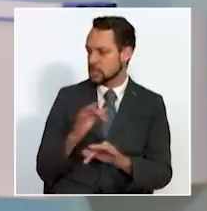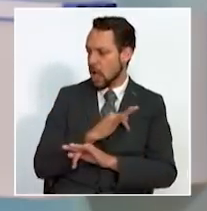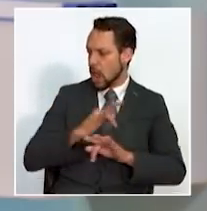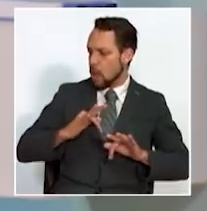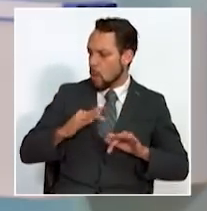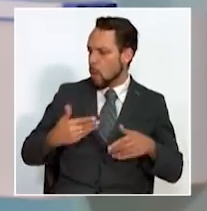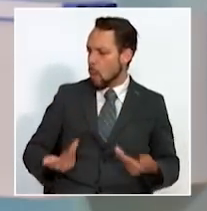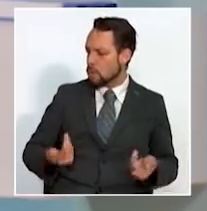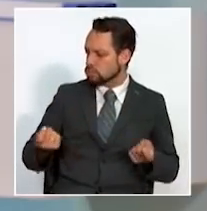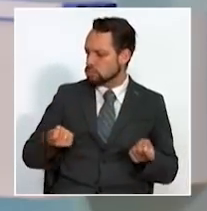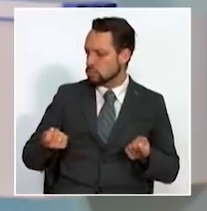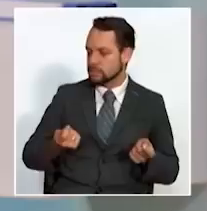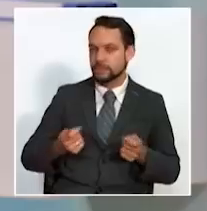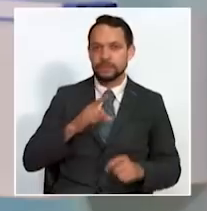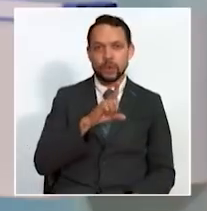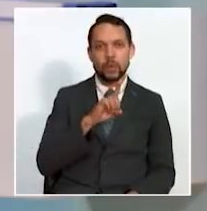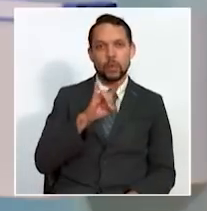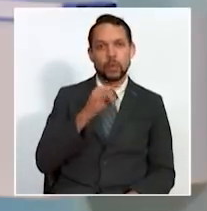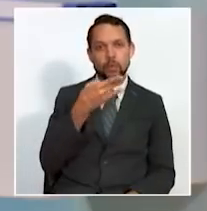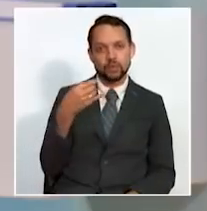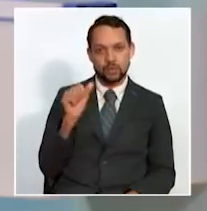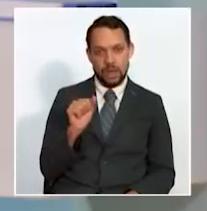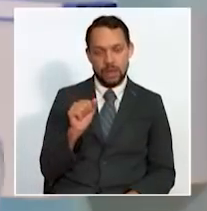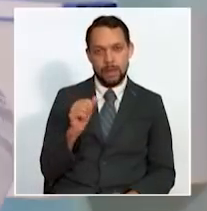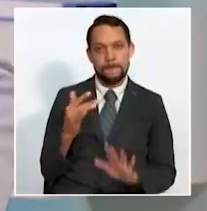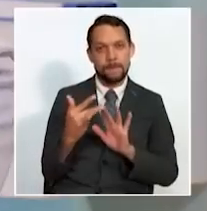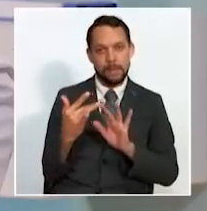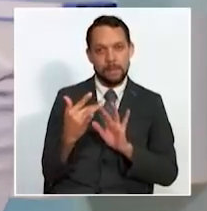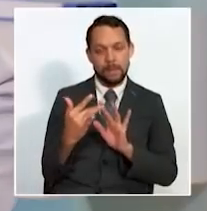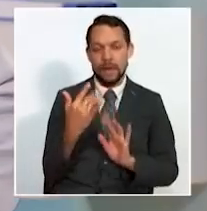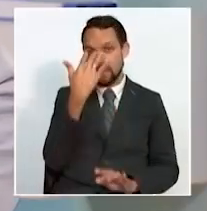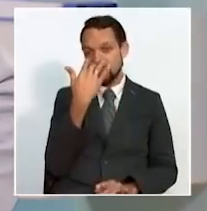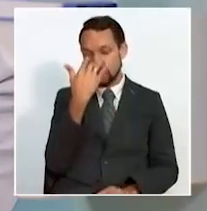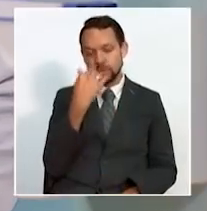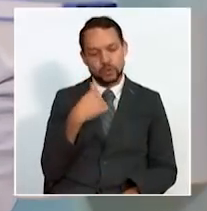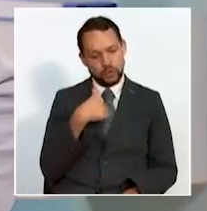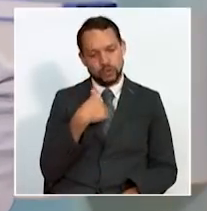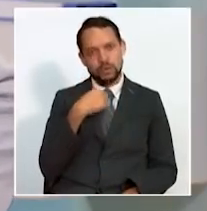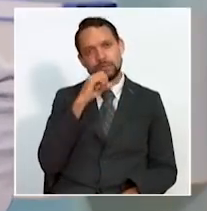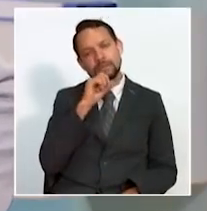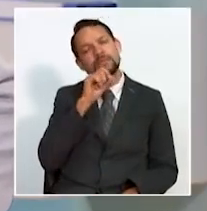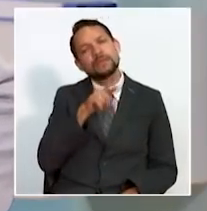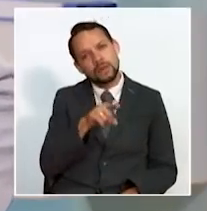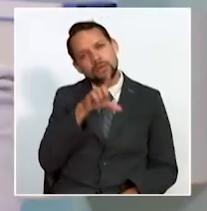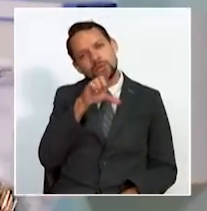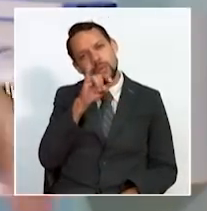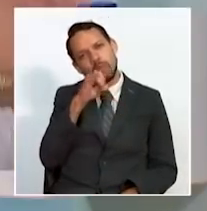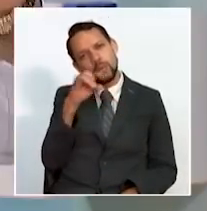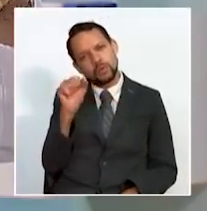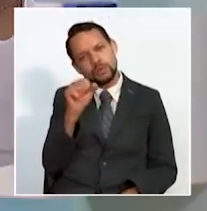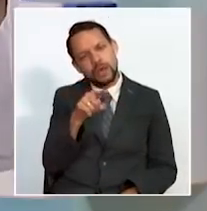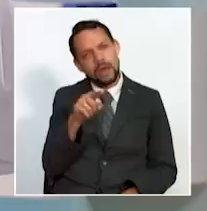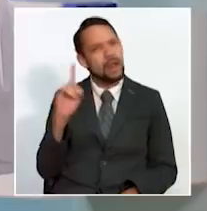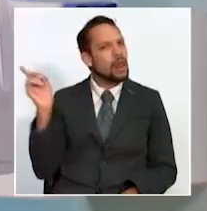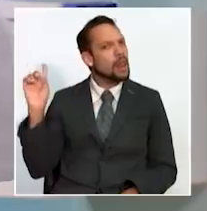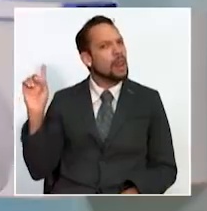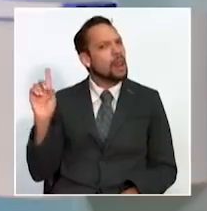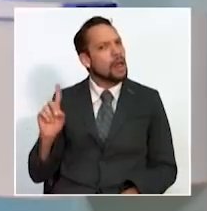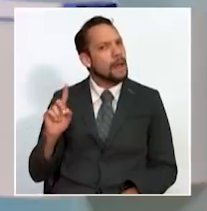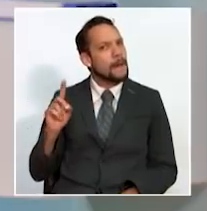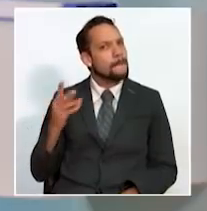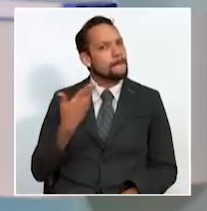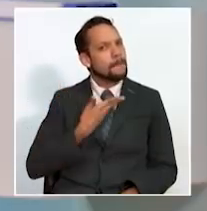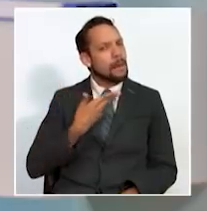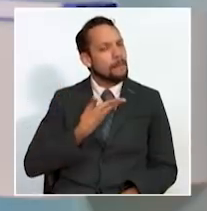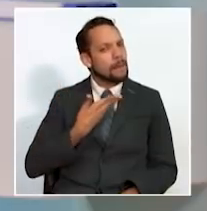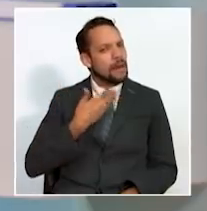gustaría preguntarle a Luza Marueno, que está en contacto ahora con Facebook, si alguna vez en todo el trasejar de la mamá, tantos